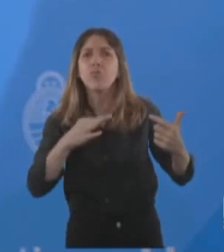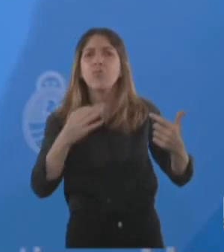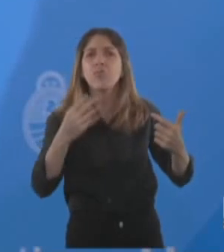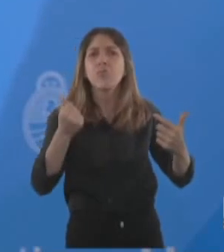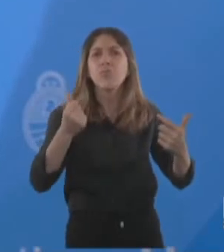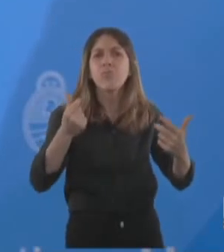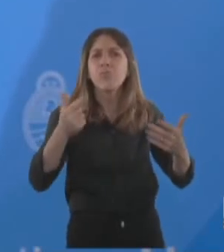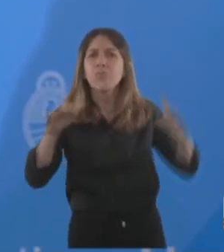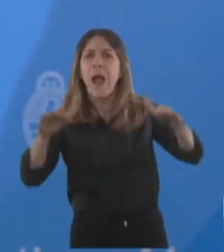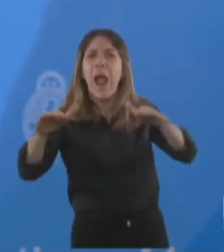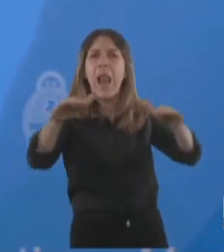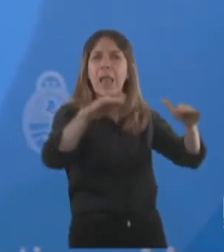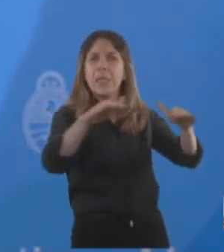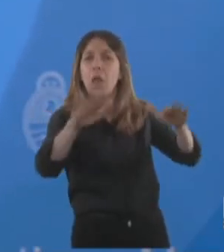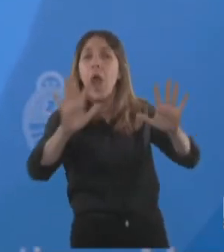del delito es menor.